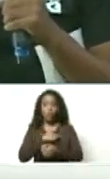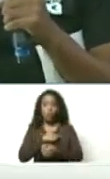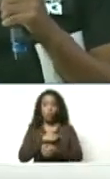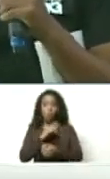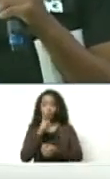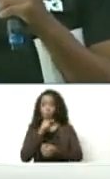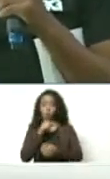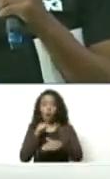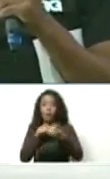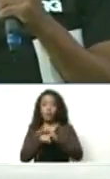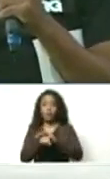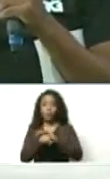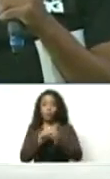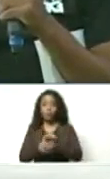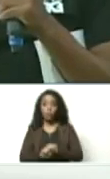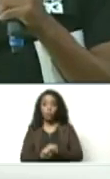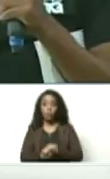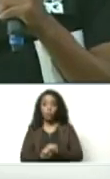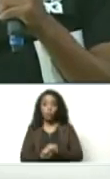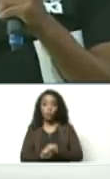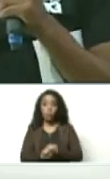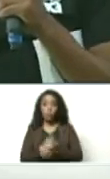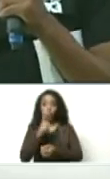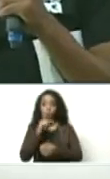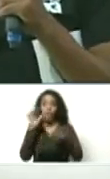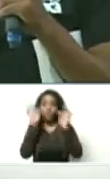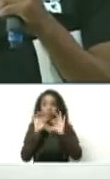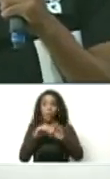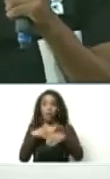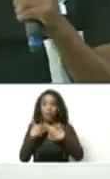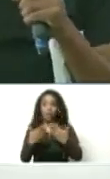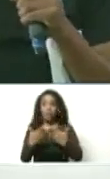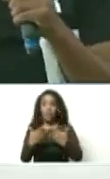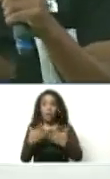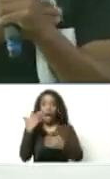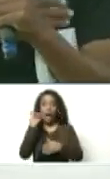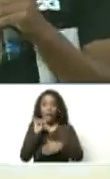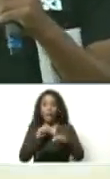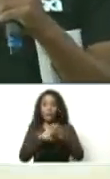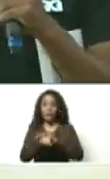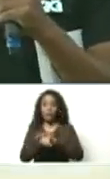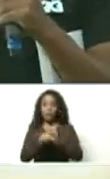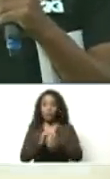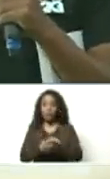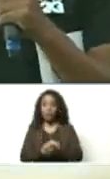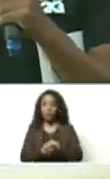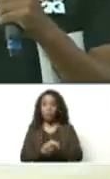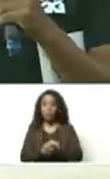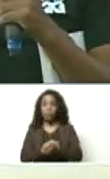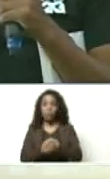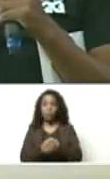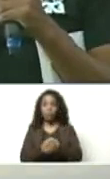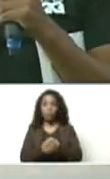tenemos acceso a ella, pues. No hay forma de que tengamos acceso.